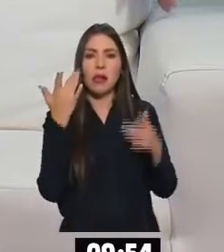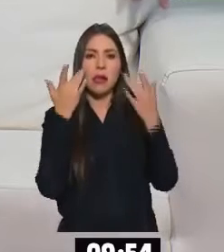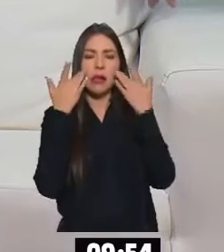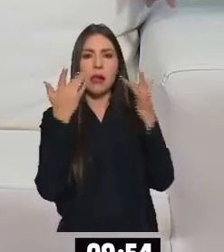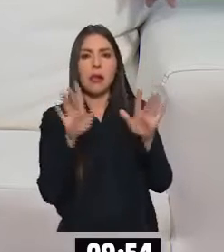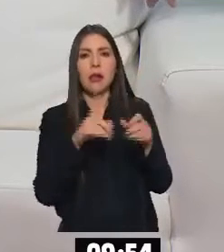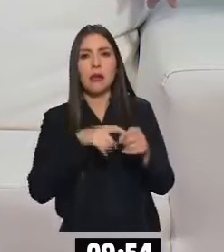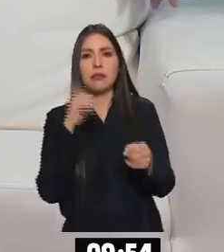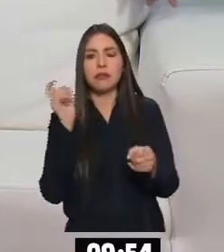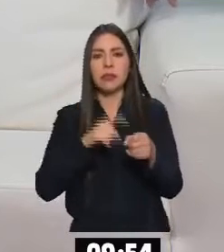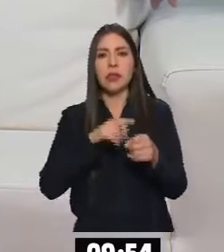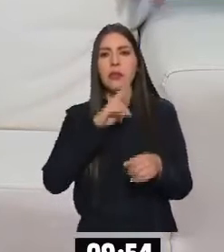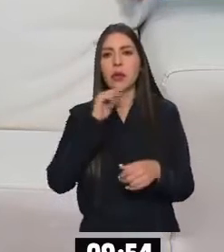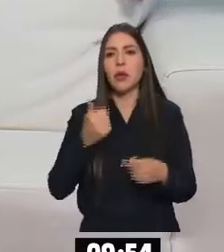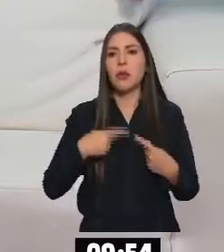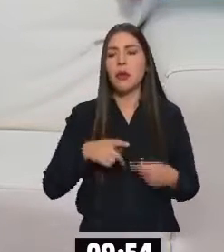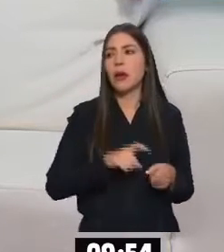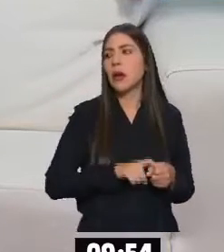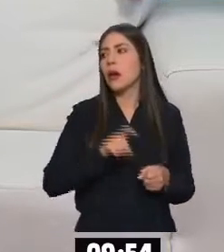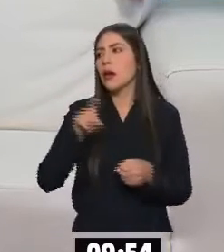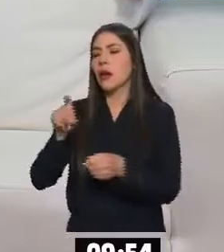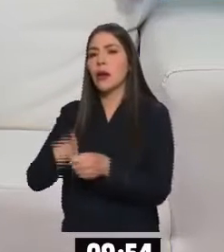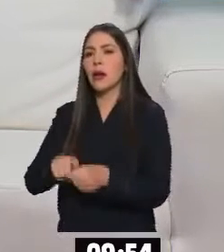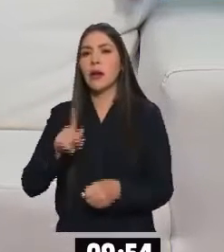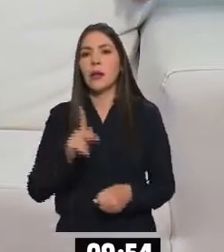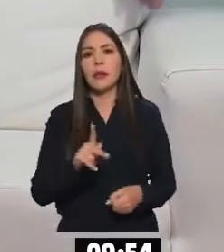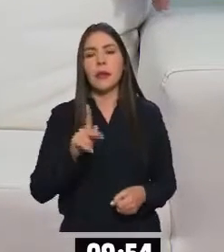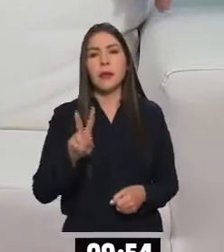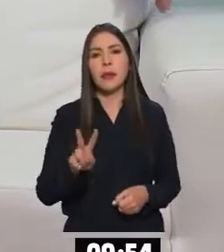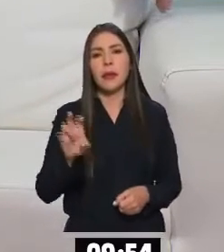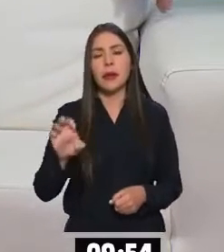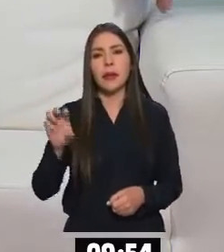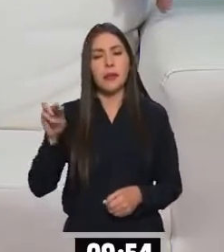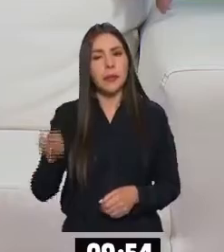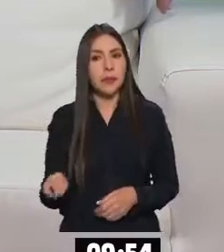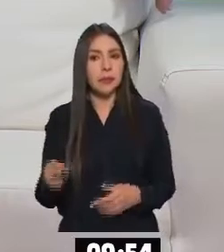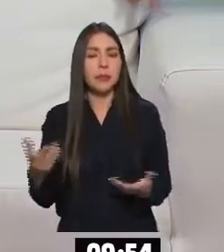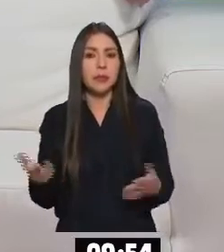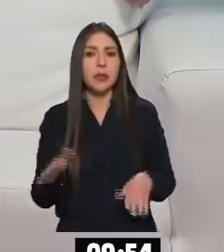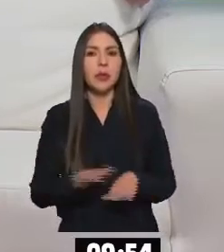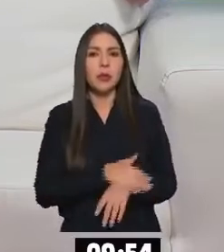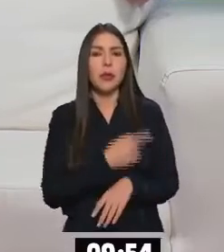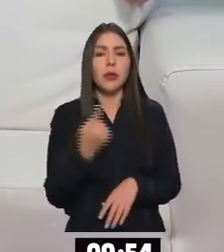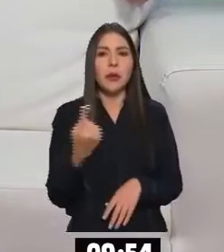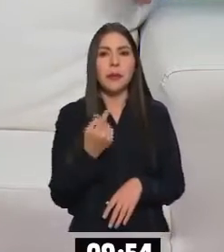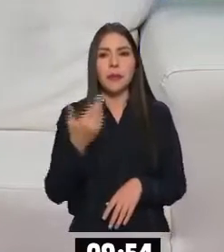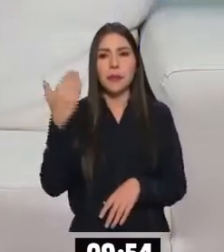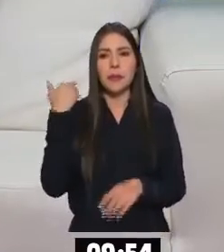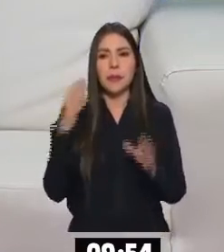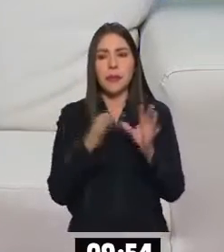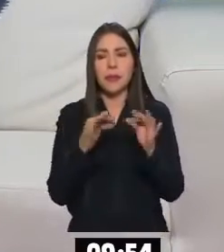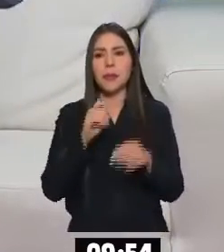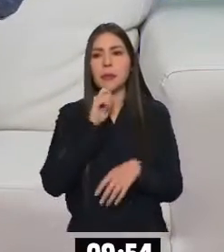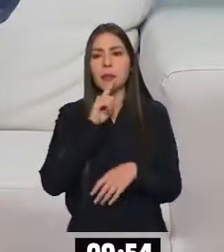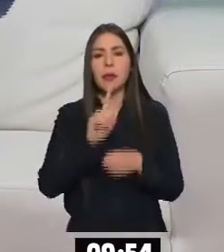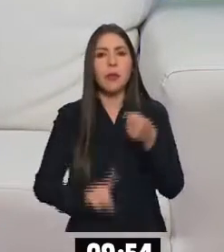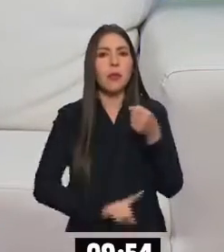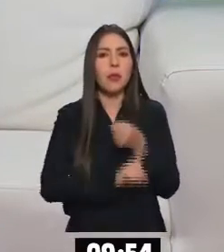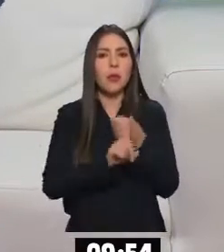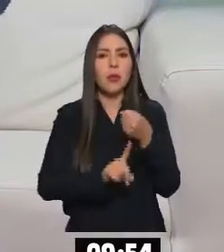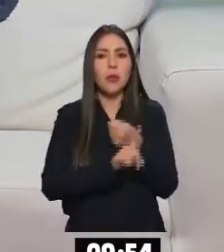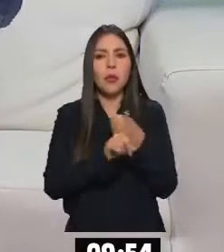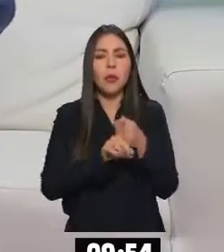Verde Ecologista. ¿De qué nos habla esta realidad vinculada con el primer tema que tratamos, ni más ni menos que de la crisis